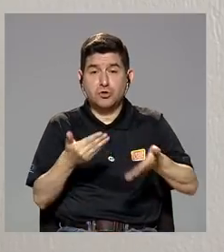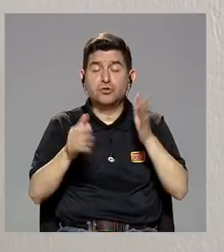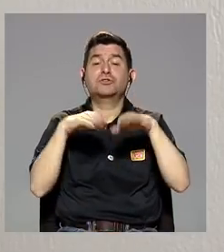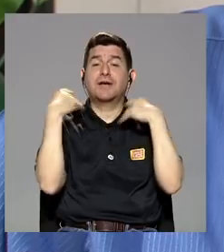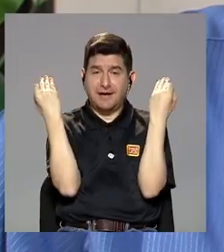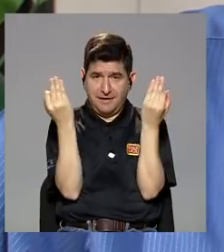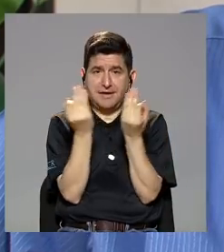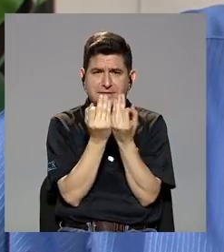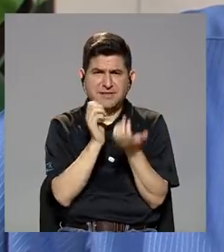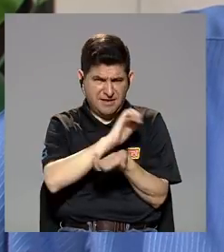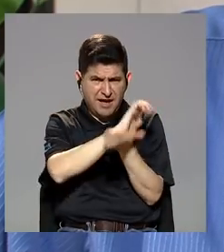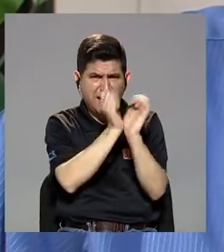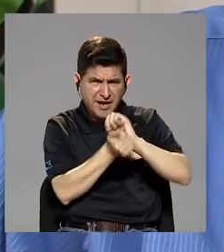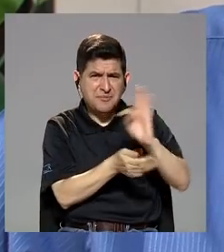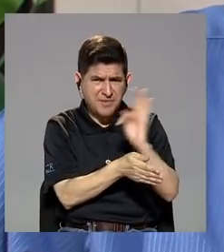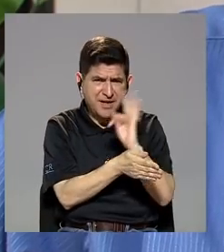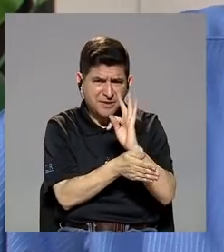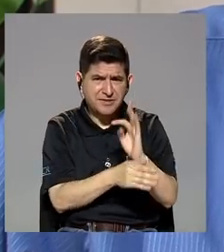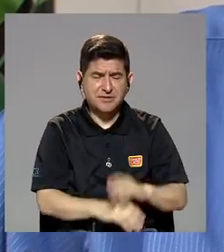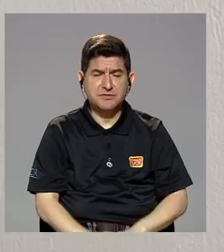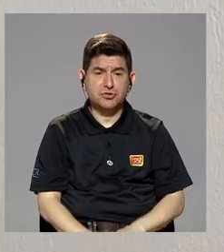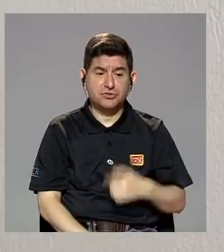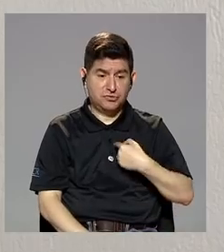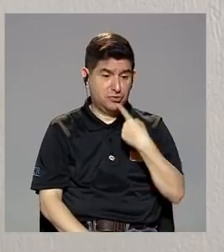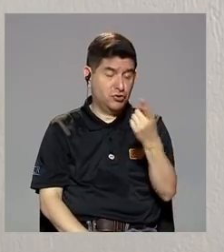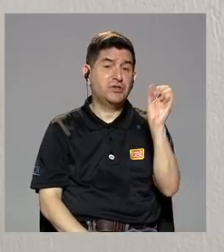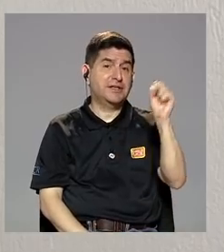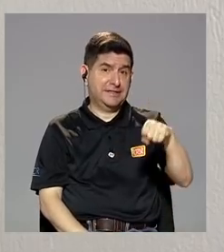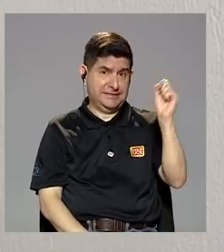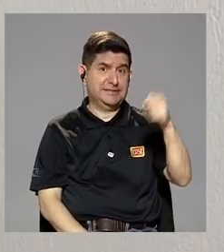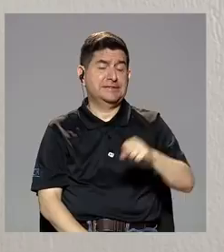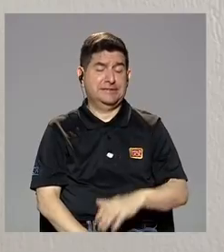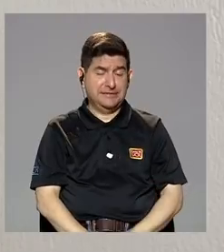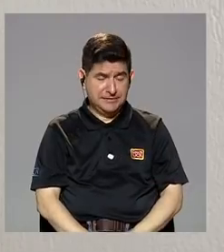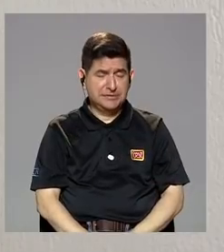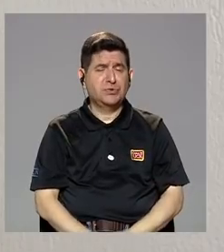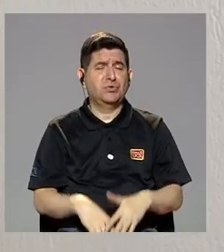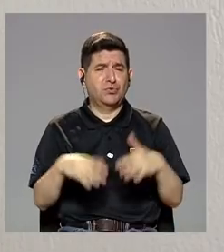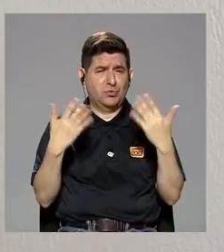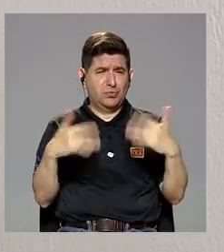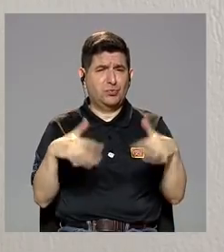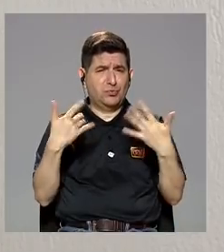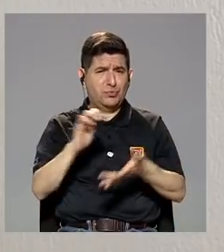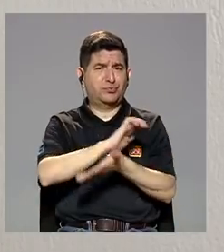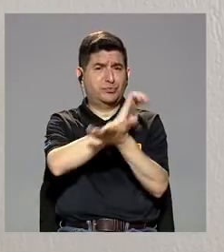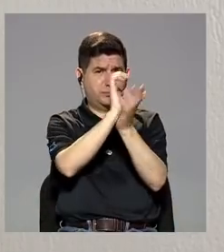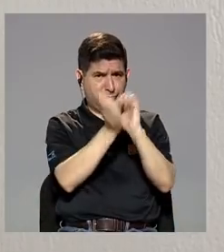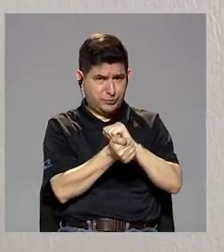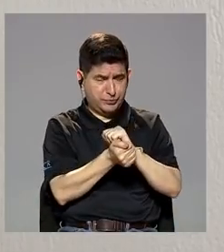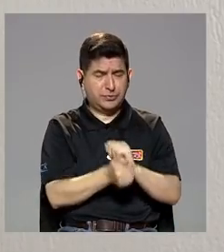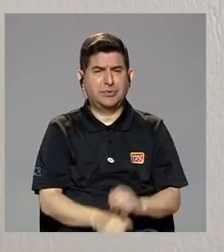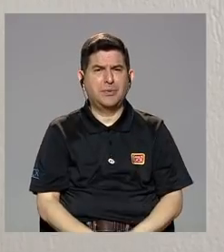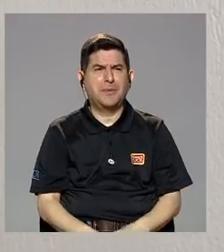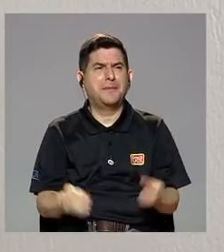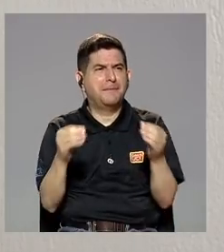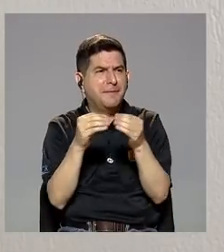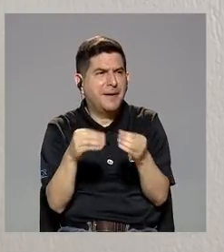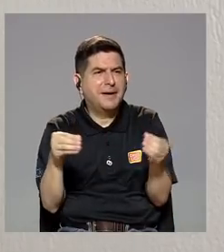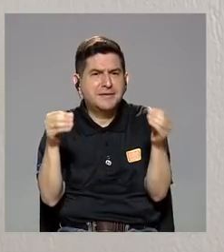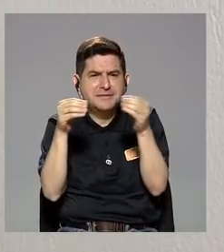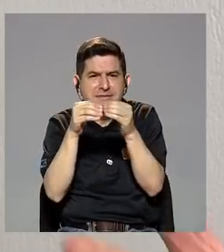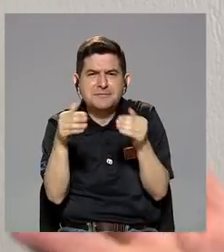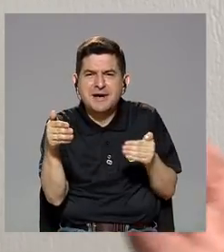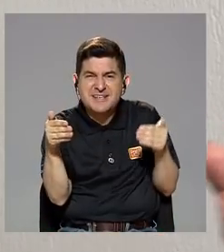casi una familia ha cambiado mucho la televisión yo diría que si yo diría que ha cambiado mucho cada vez se está más